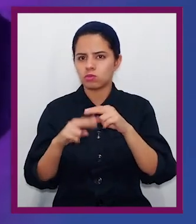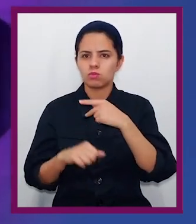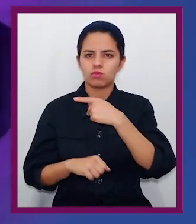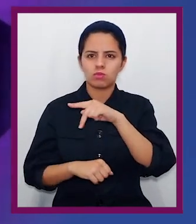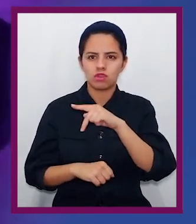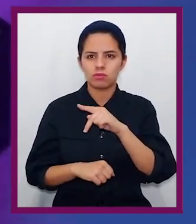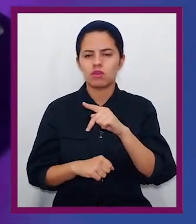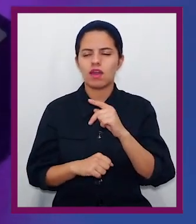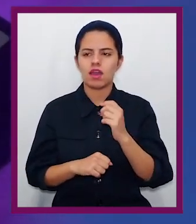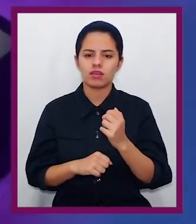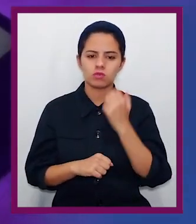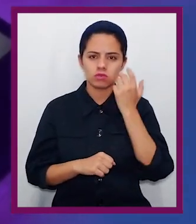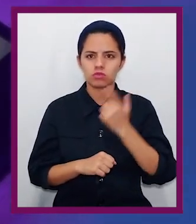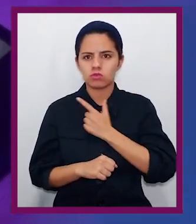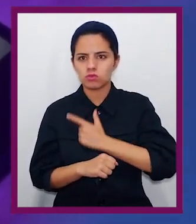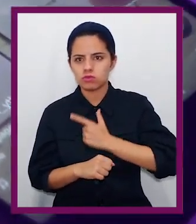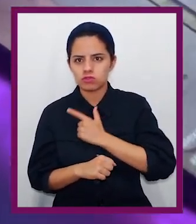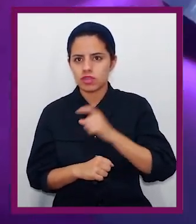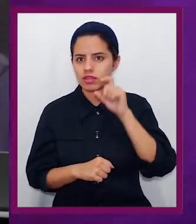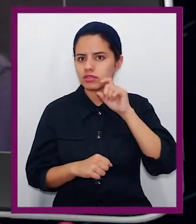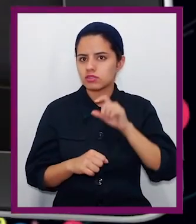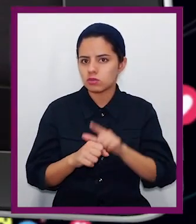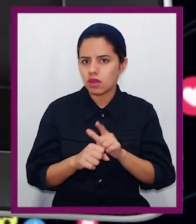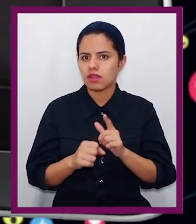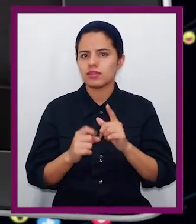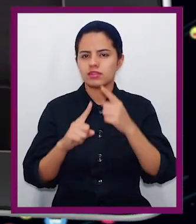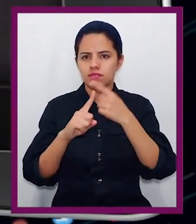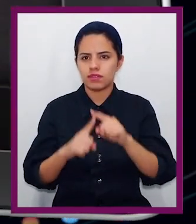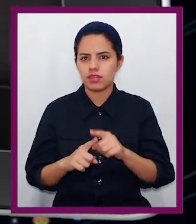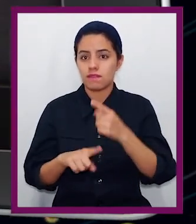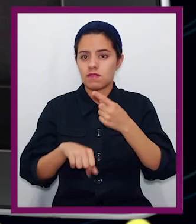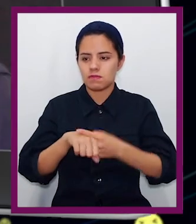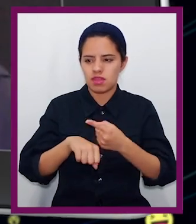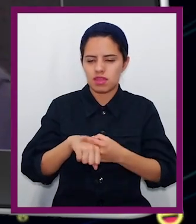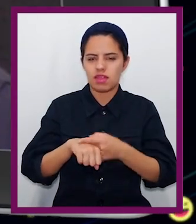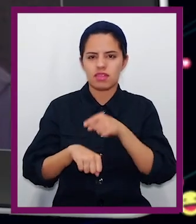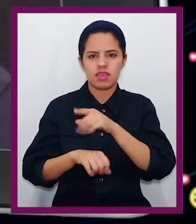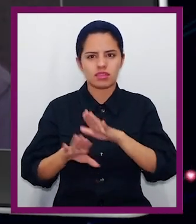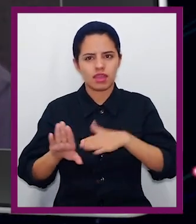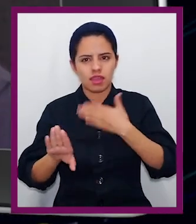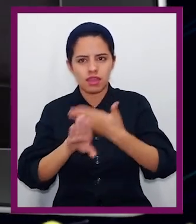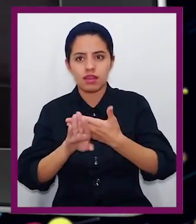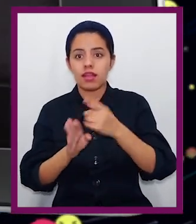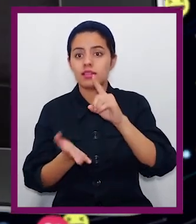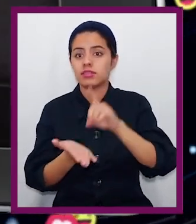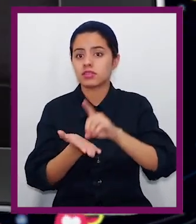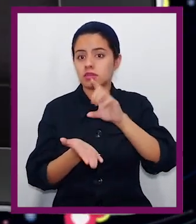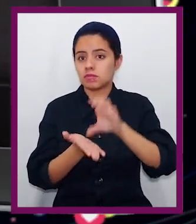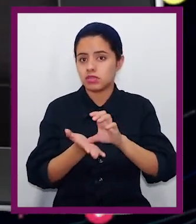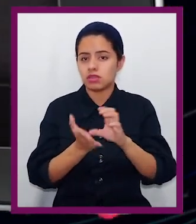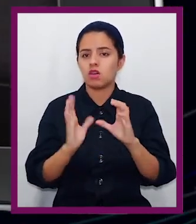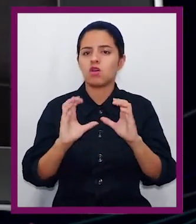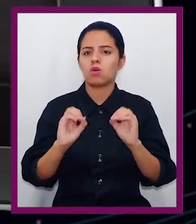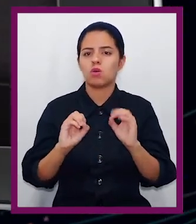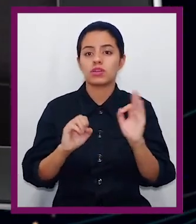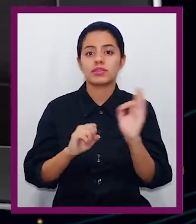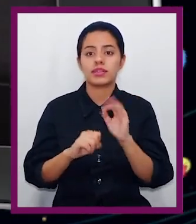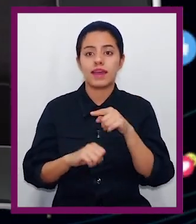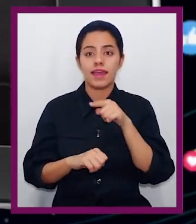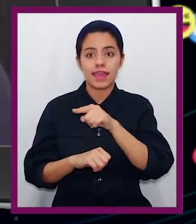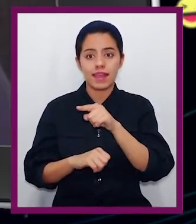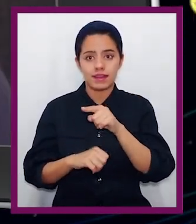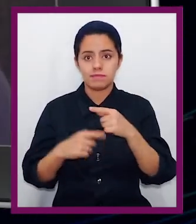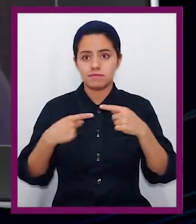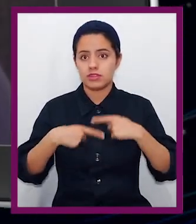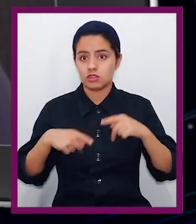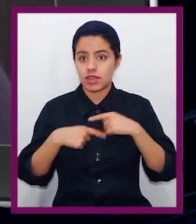por su orientación sexual, por su identidad de género, por alguna enfermedad, por alguna discapacidad o por una condición de ser